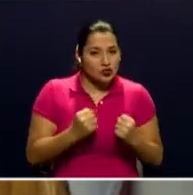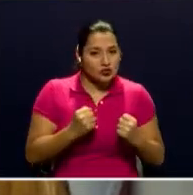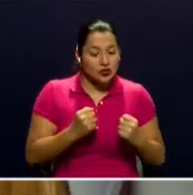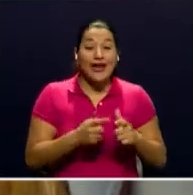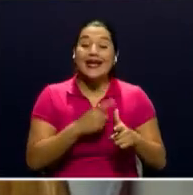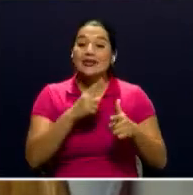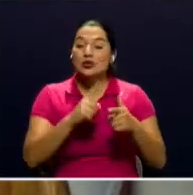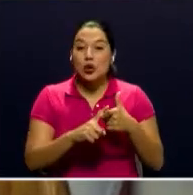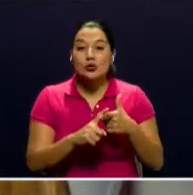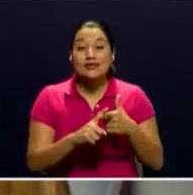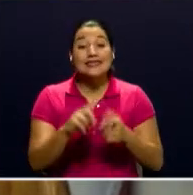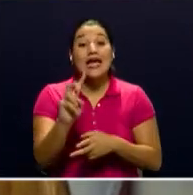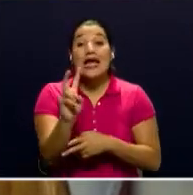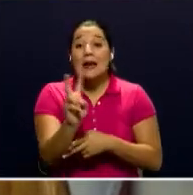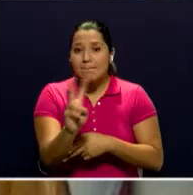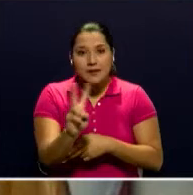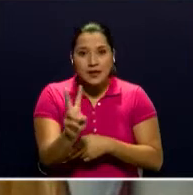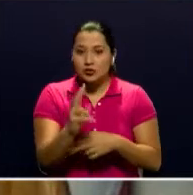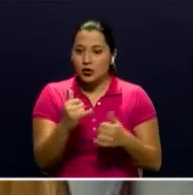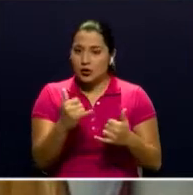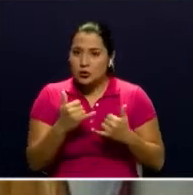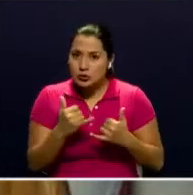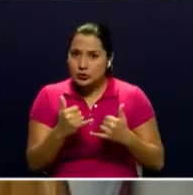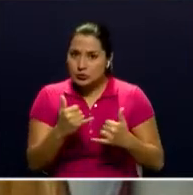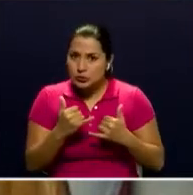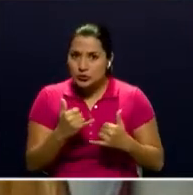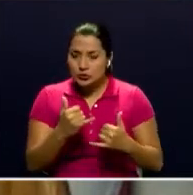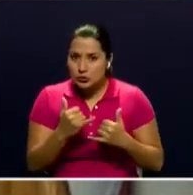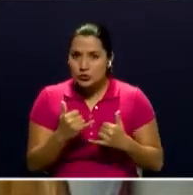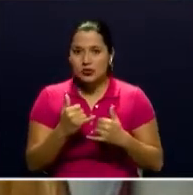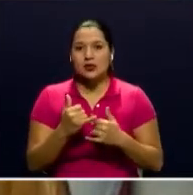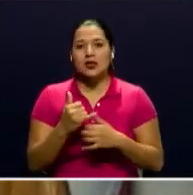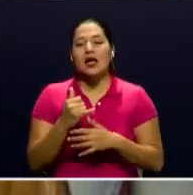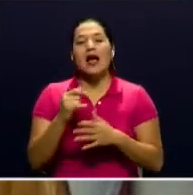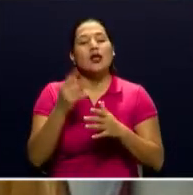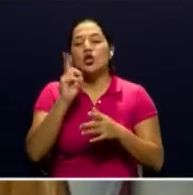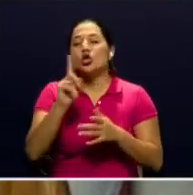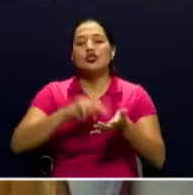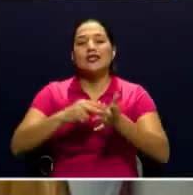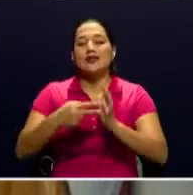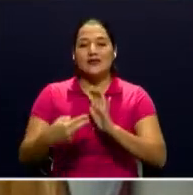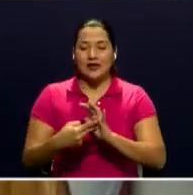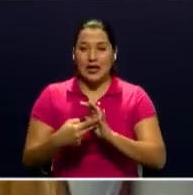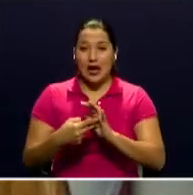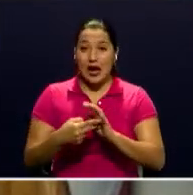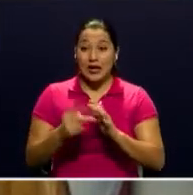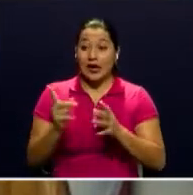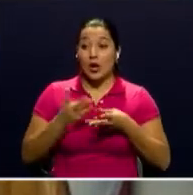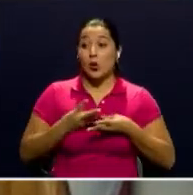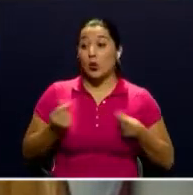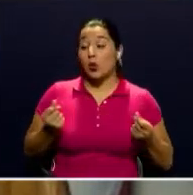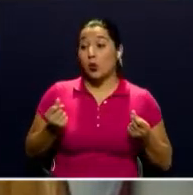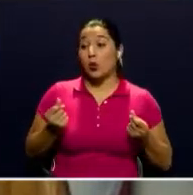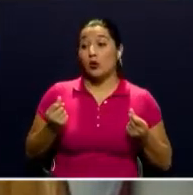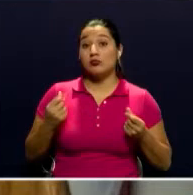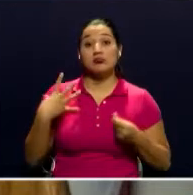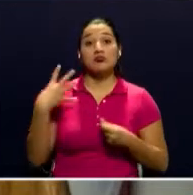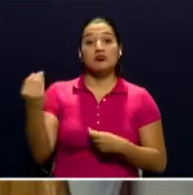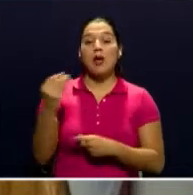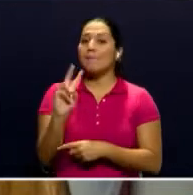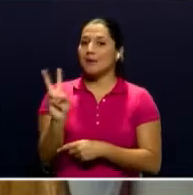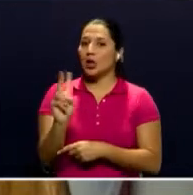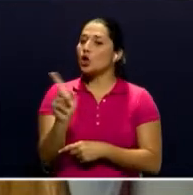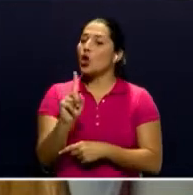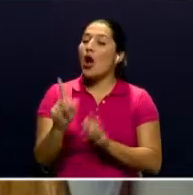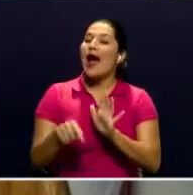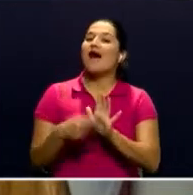ocurre generalmente es que el virus persiste, no es que hay una infección de nuevo, sino que puede ser que haya algún tipo de mejoría, pero pueden otra